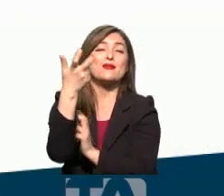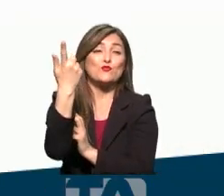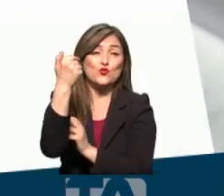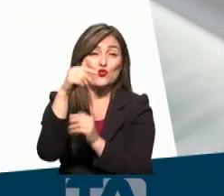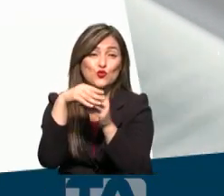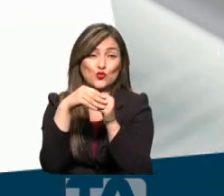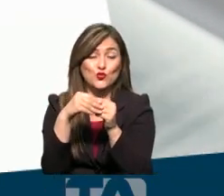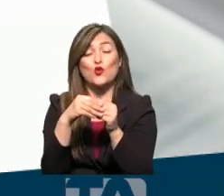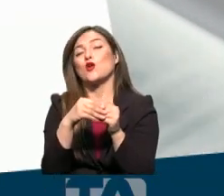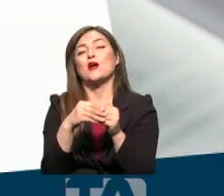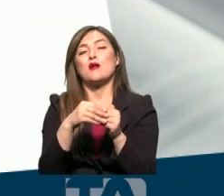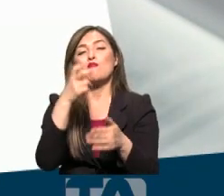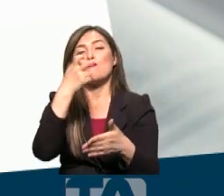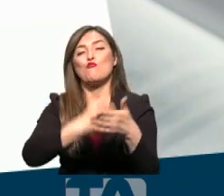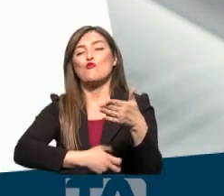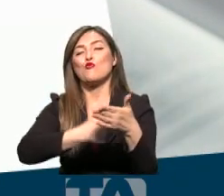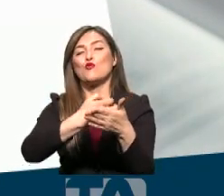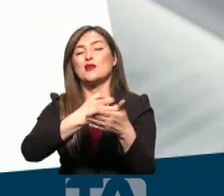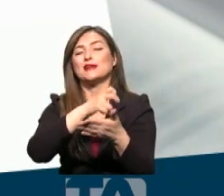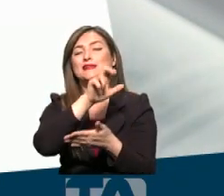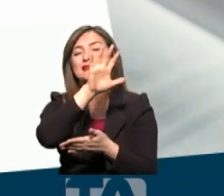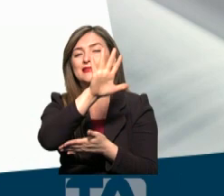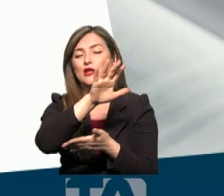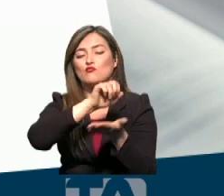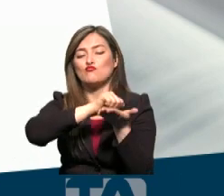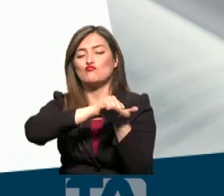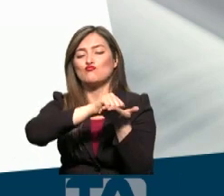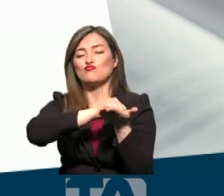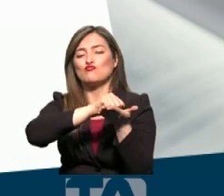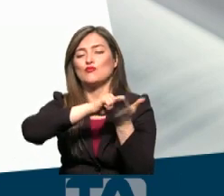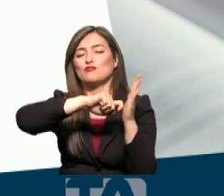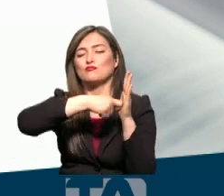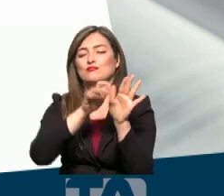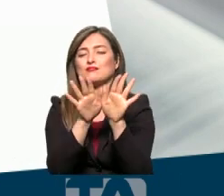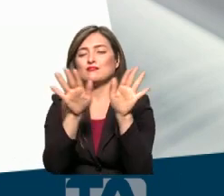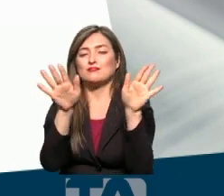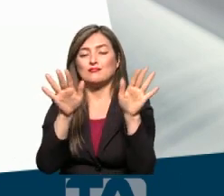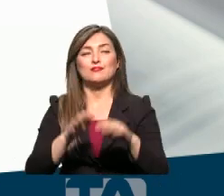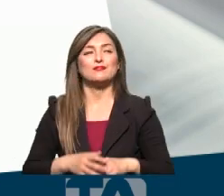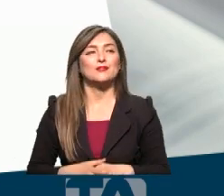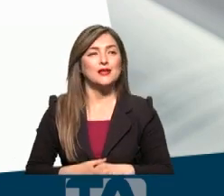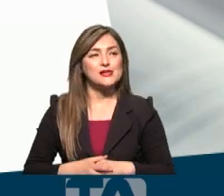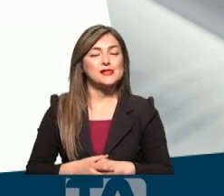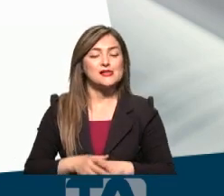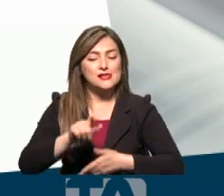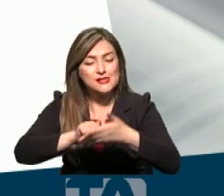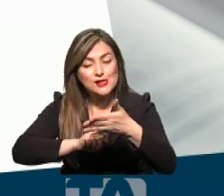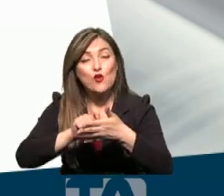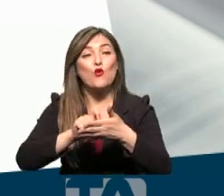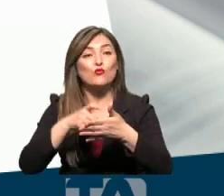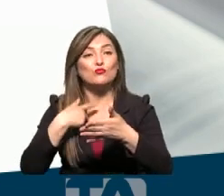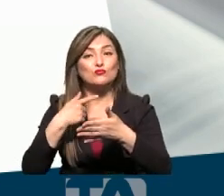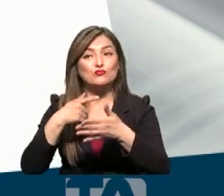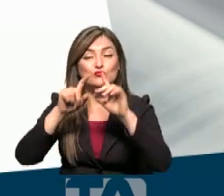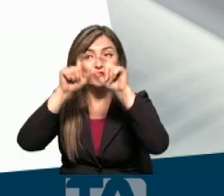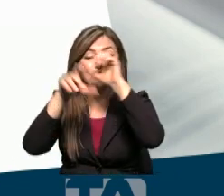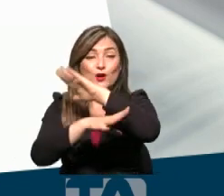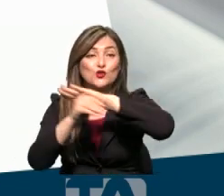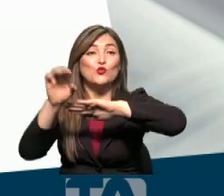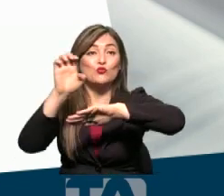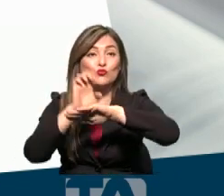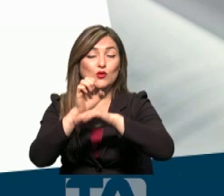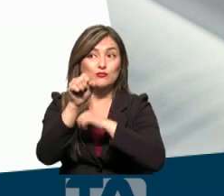de desvanecer 5 glosas en la Contraloría General y liberar planillas correspondientes a contratos suscritos con Petroecuador